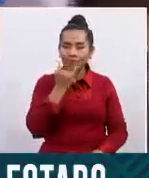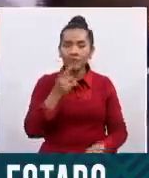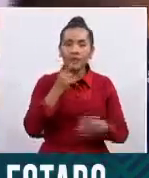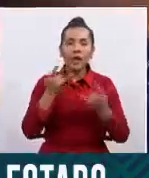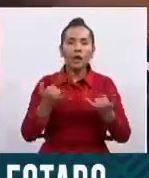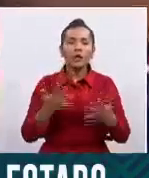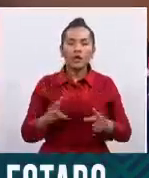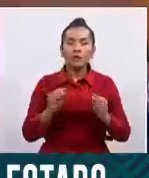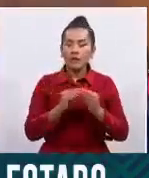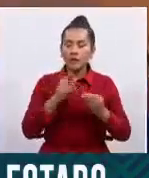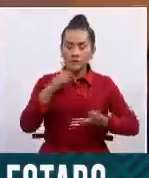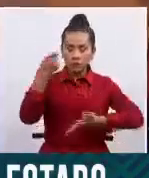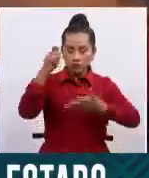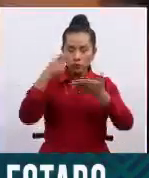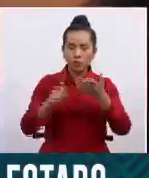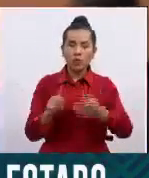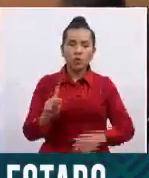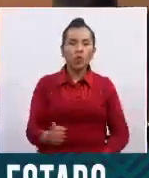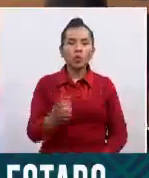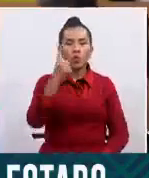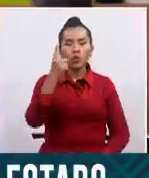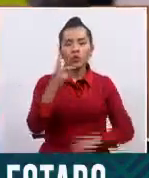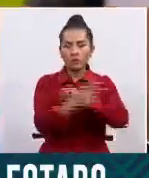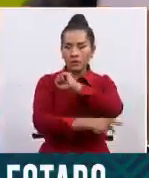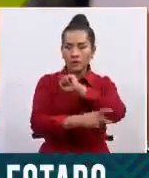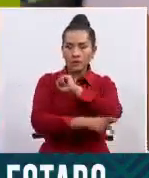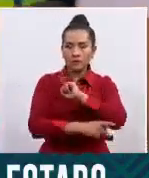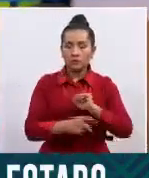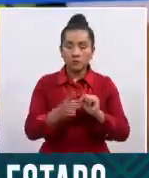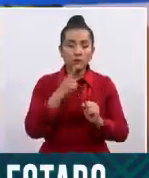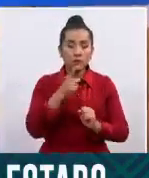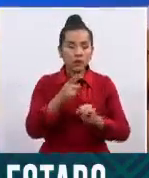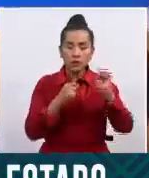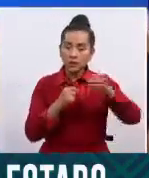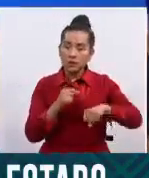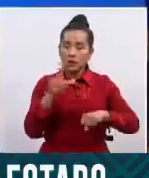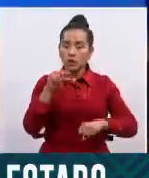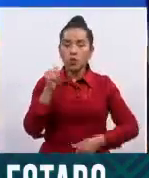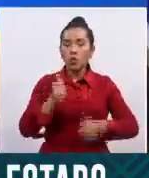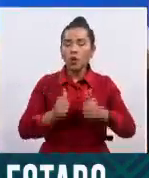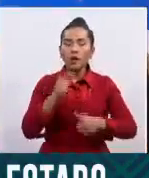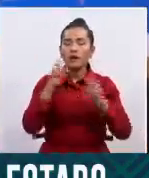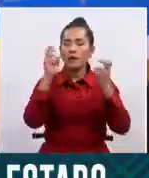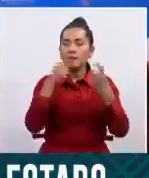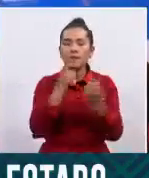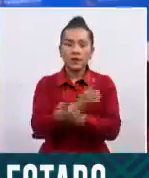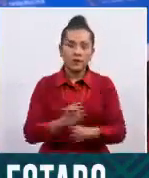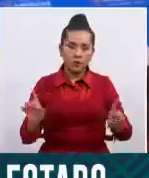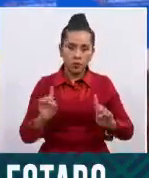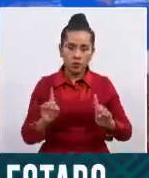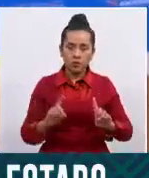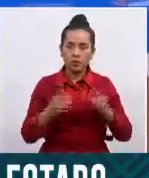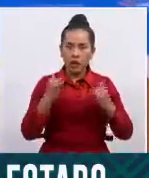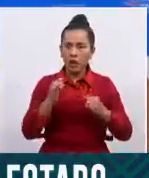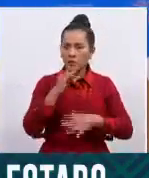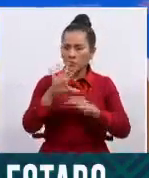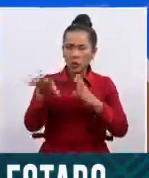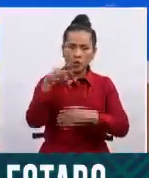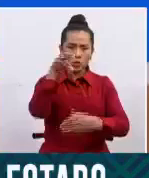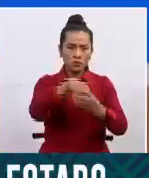calificación unilateral sobre qué país es o no democrático, porque esa arbitrariedad